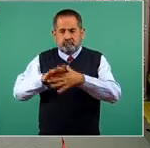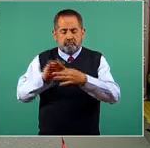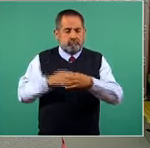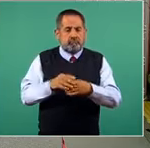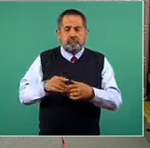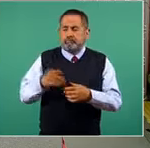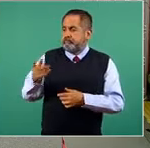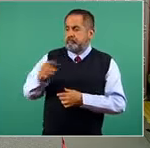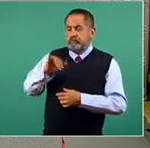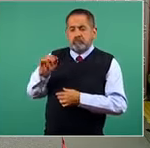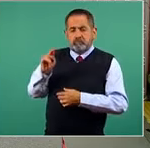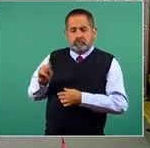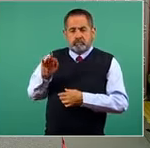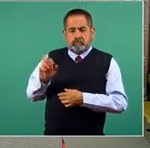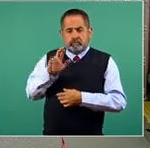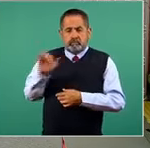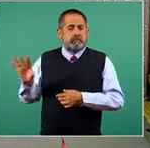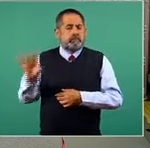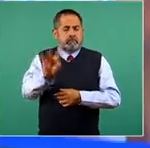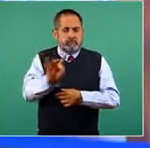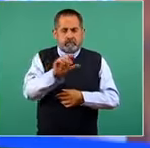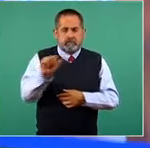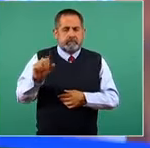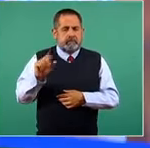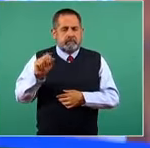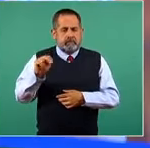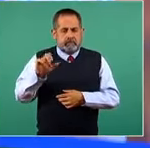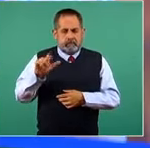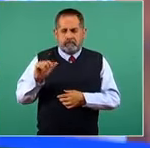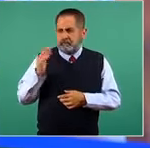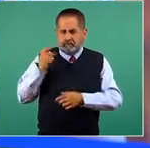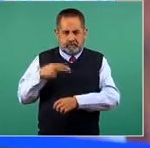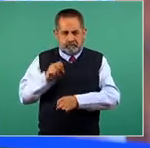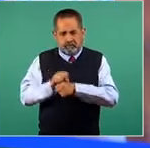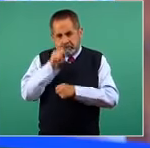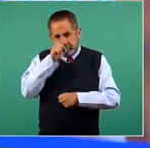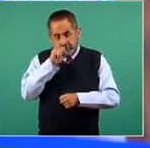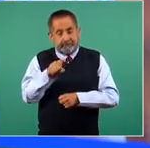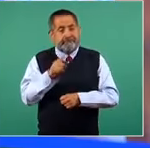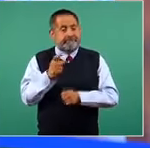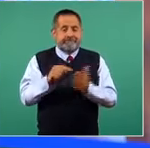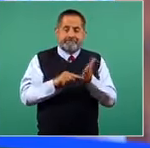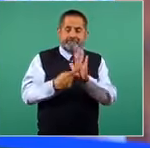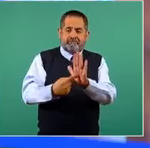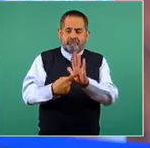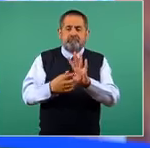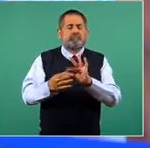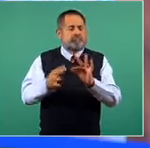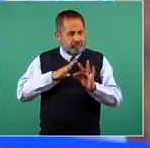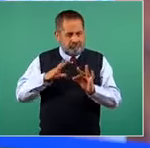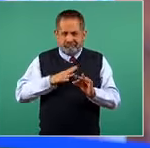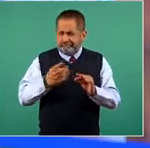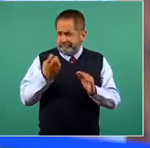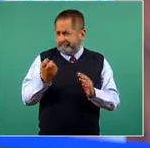maestro Juan Ferrer le comentó a Daniela Pastrana de pie de página hace un par de semanas, es una muestra de muchas de